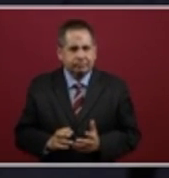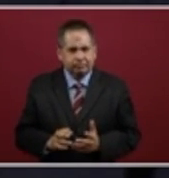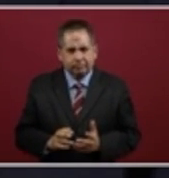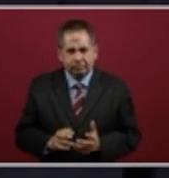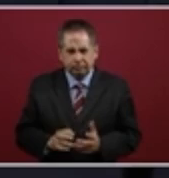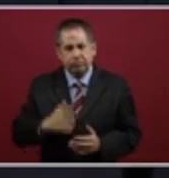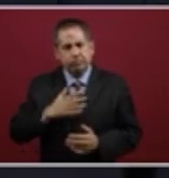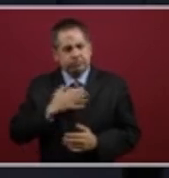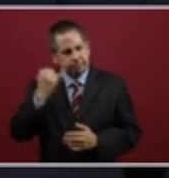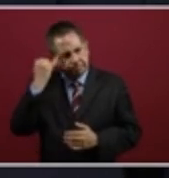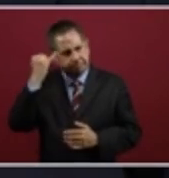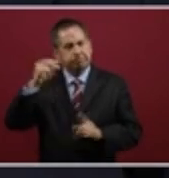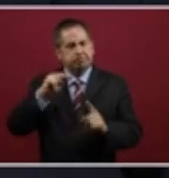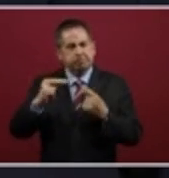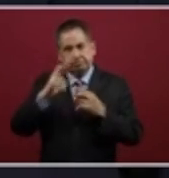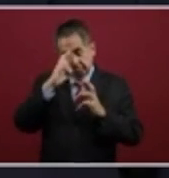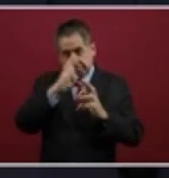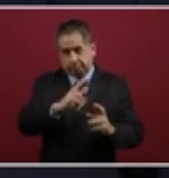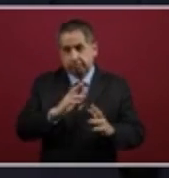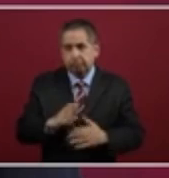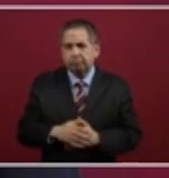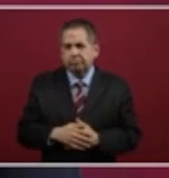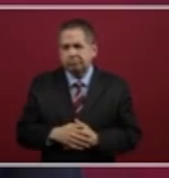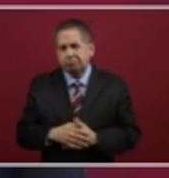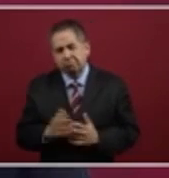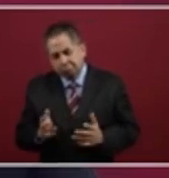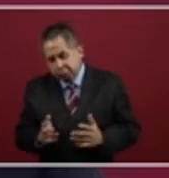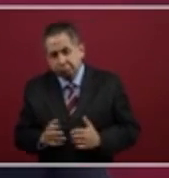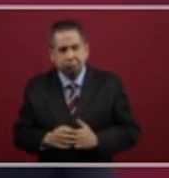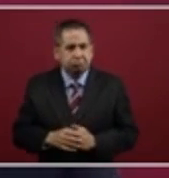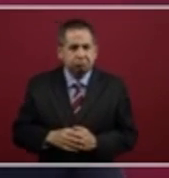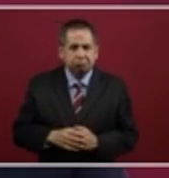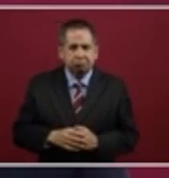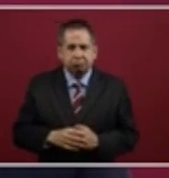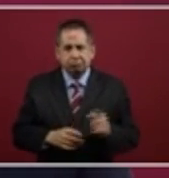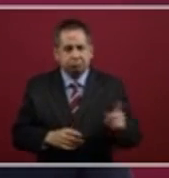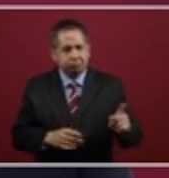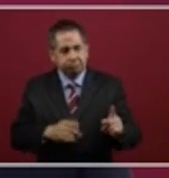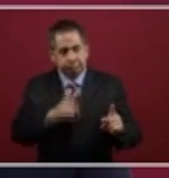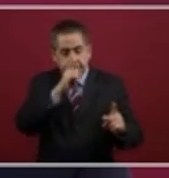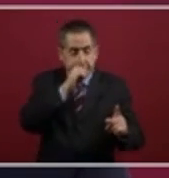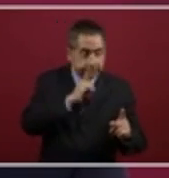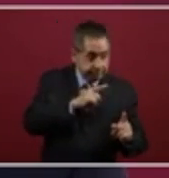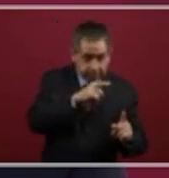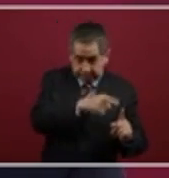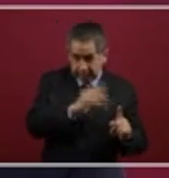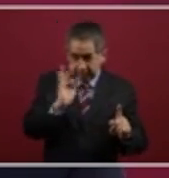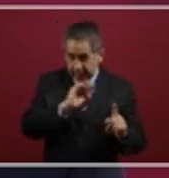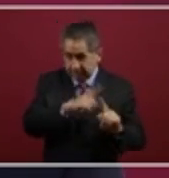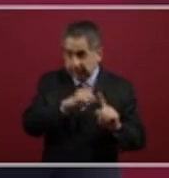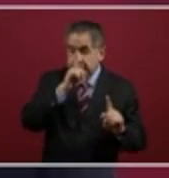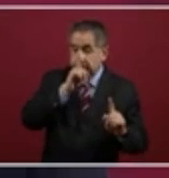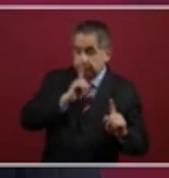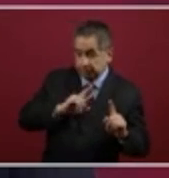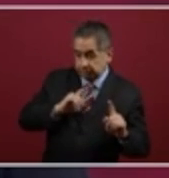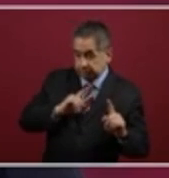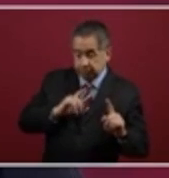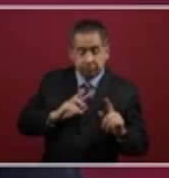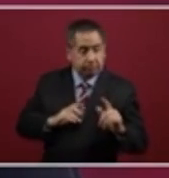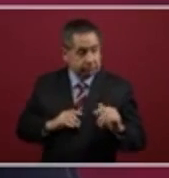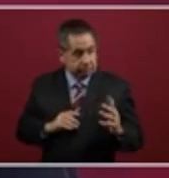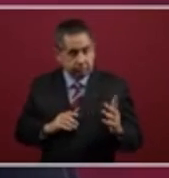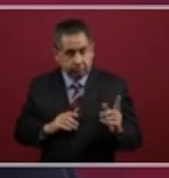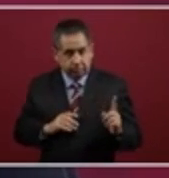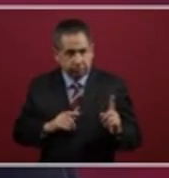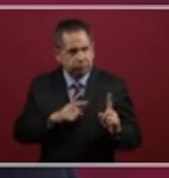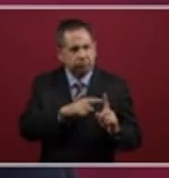Ese es mi punto de vista. Entonces, si se mintió, que